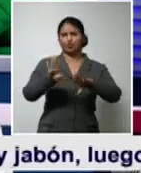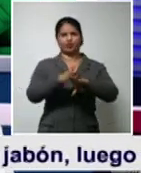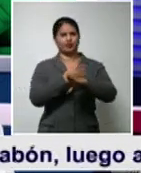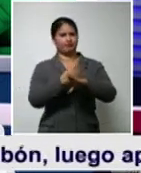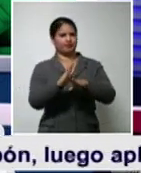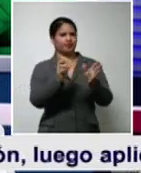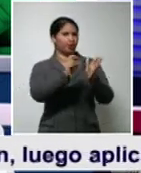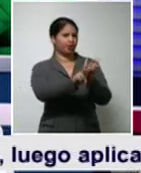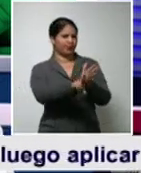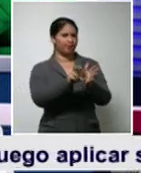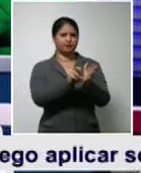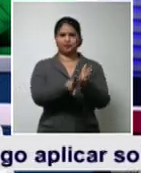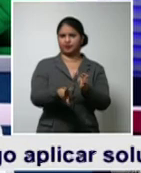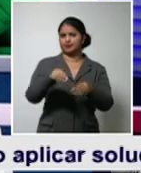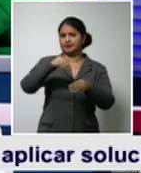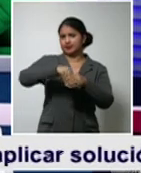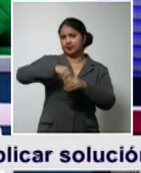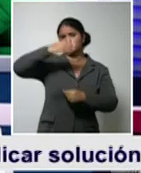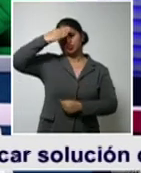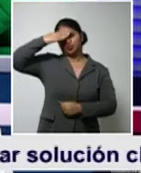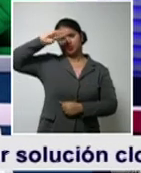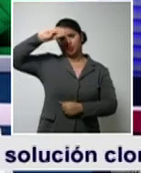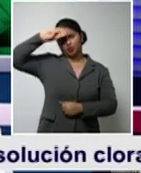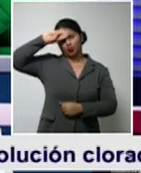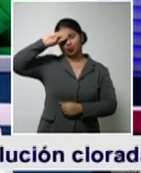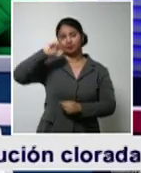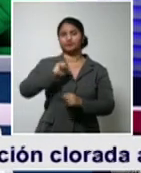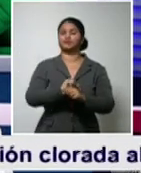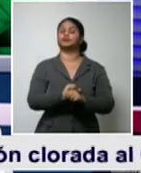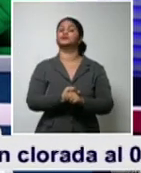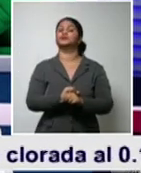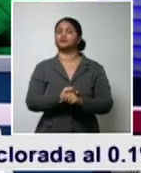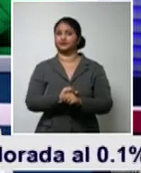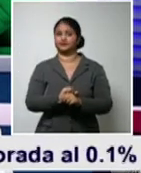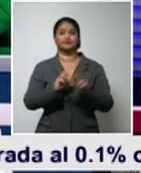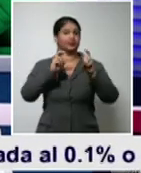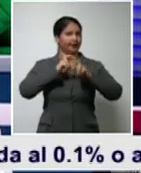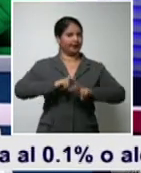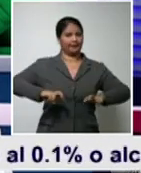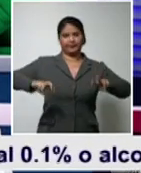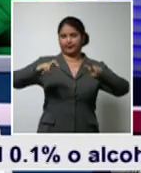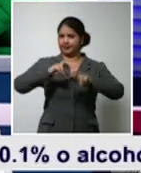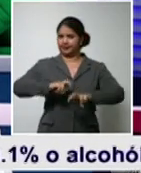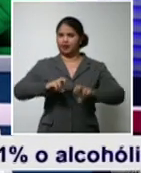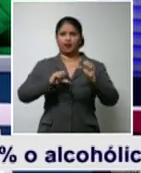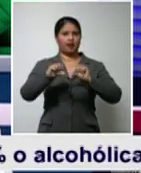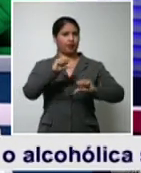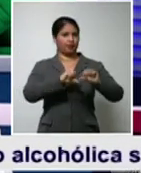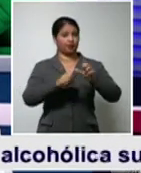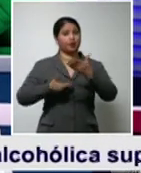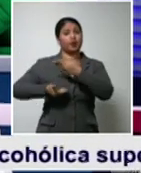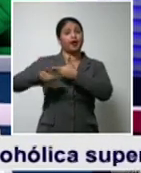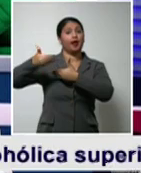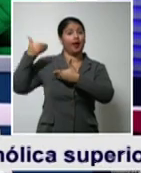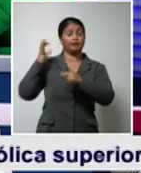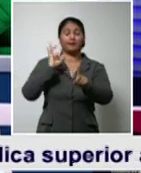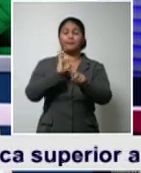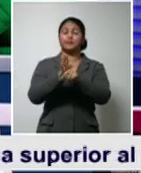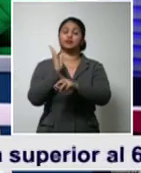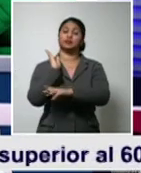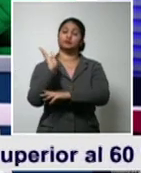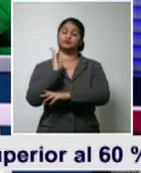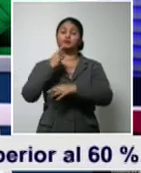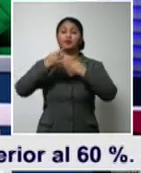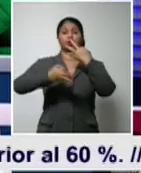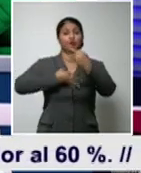molecular que existen en nuestro país y que, como dije inicialmente, ya